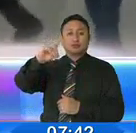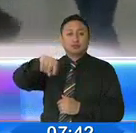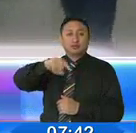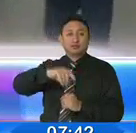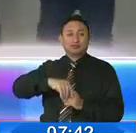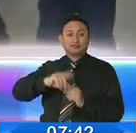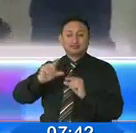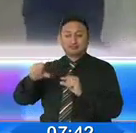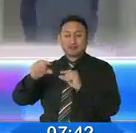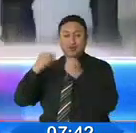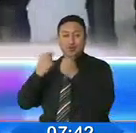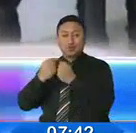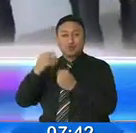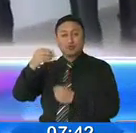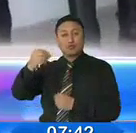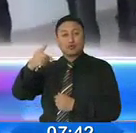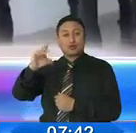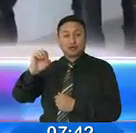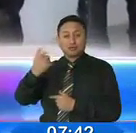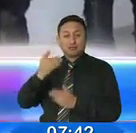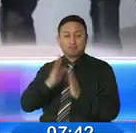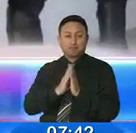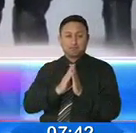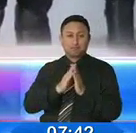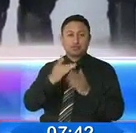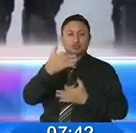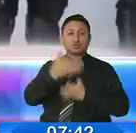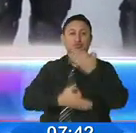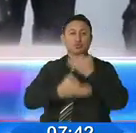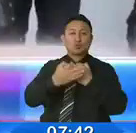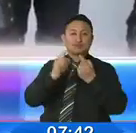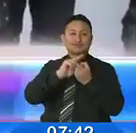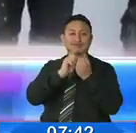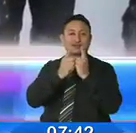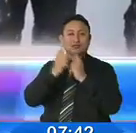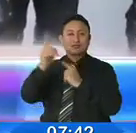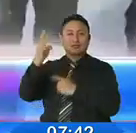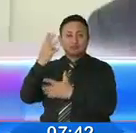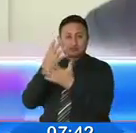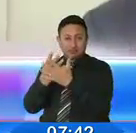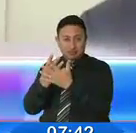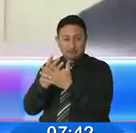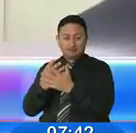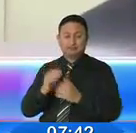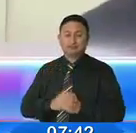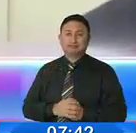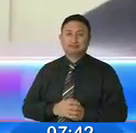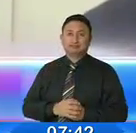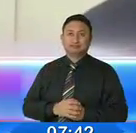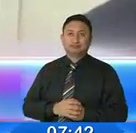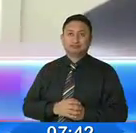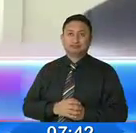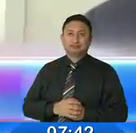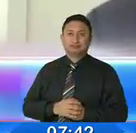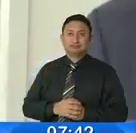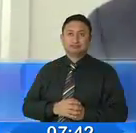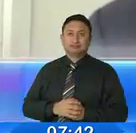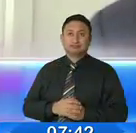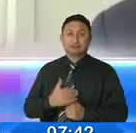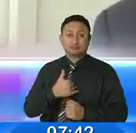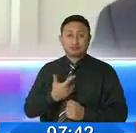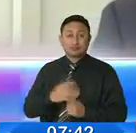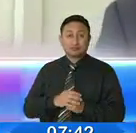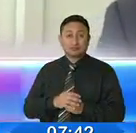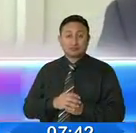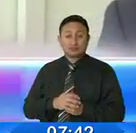GOI involucrado en el hecho, solicitó al juez de sustituir la medida de prisión preventiva. Pero en nada se pretendió